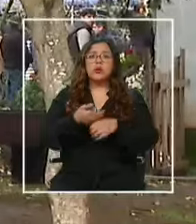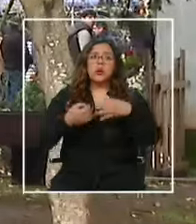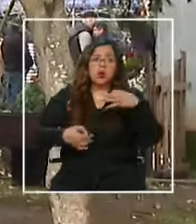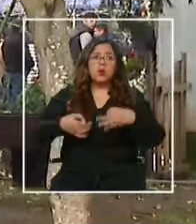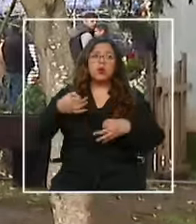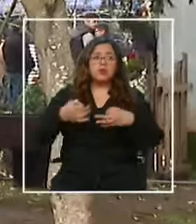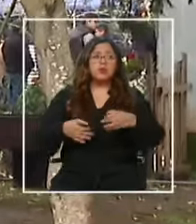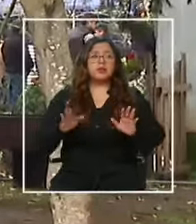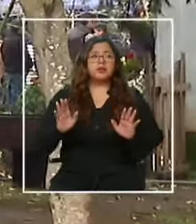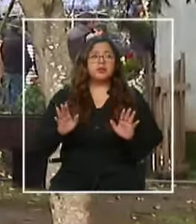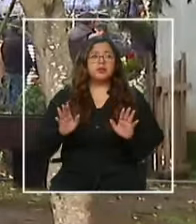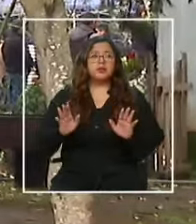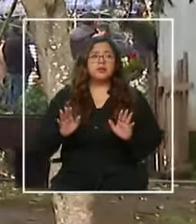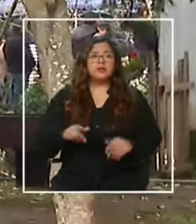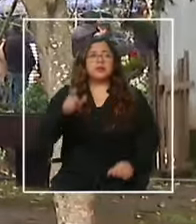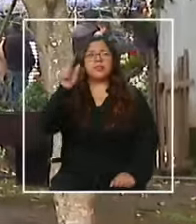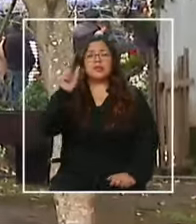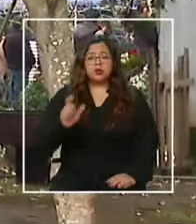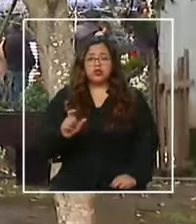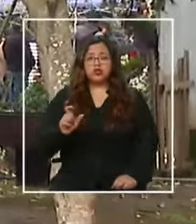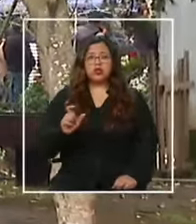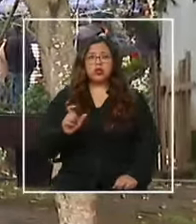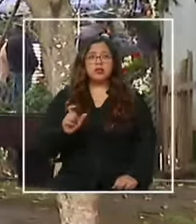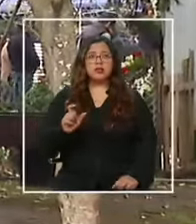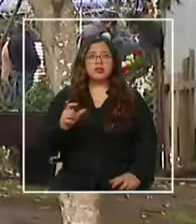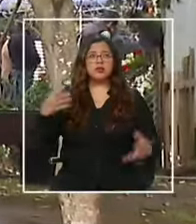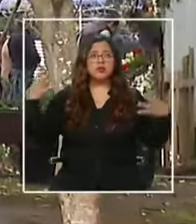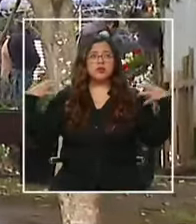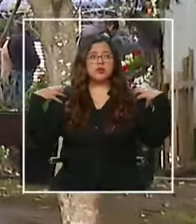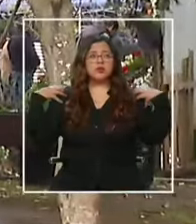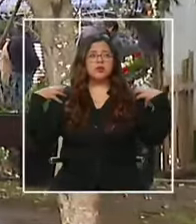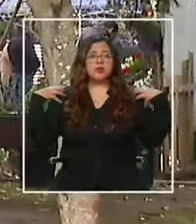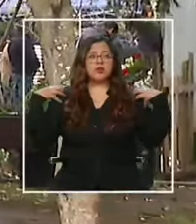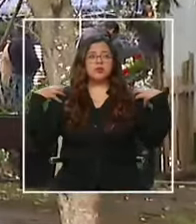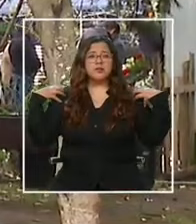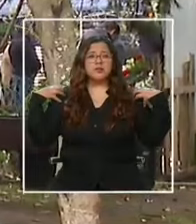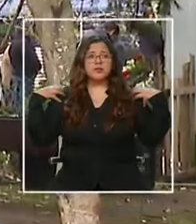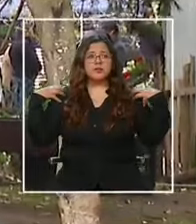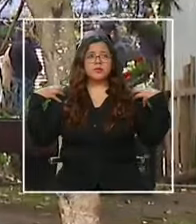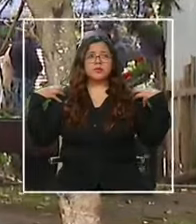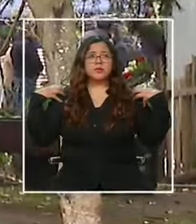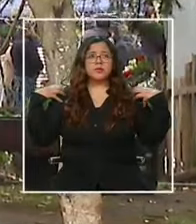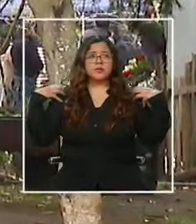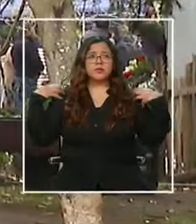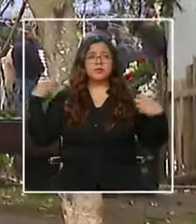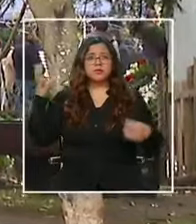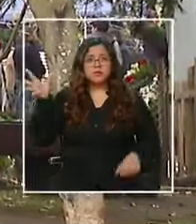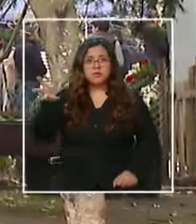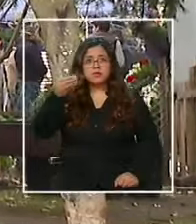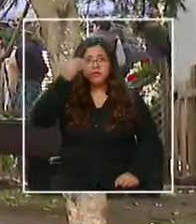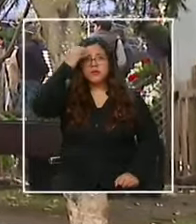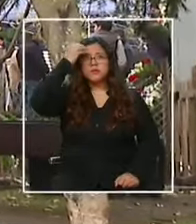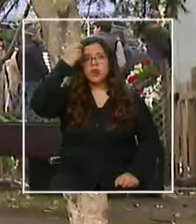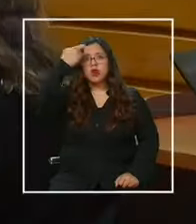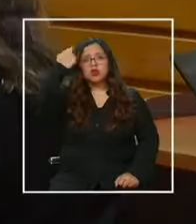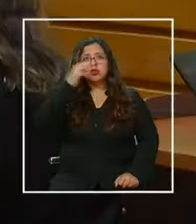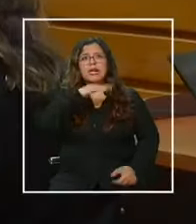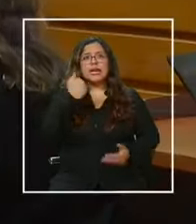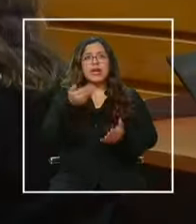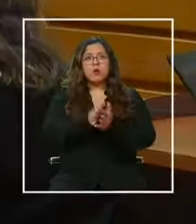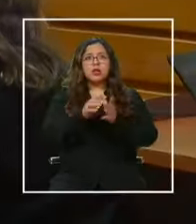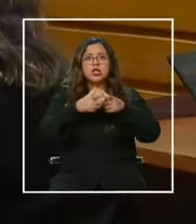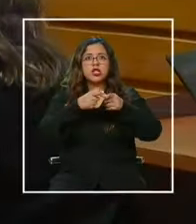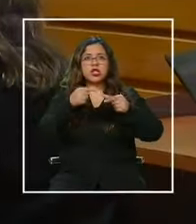se haga lo justo y que la persona que hizo este daño quieren la conciencia de la muerte de mi sobrino.